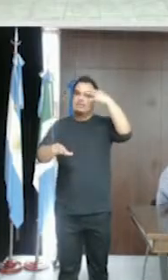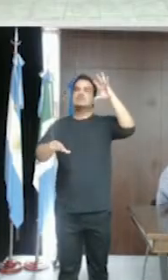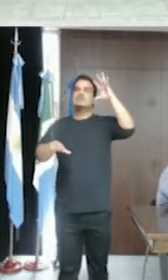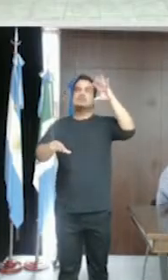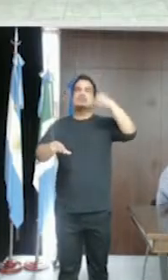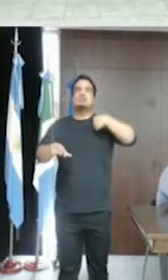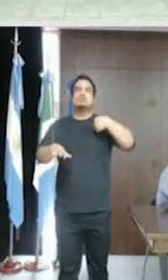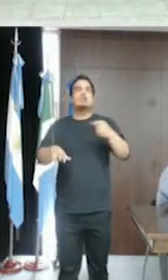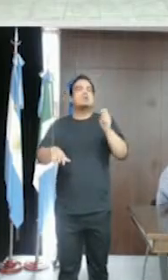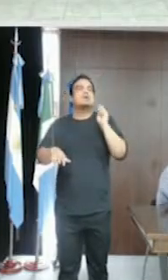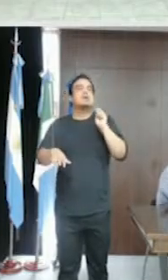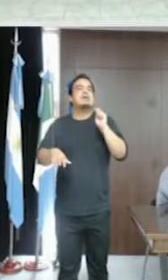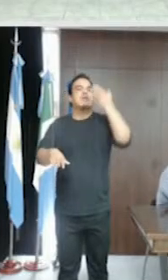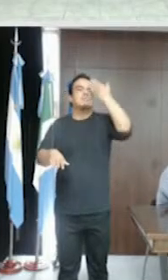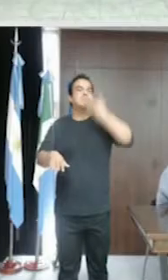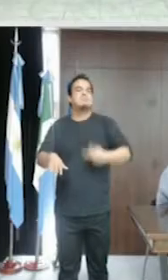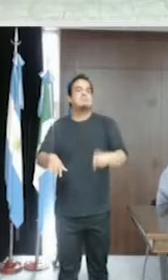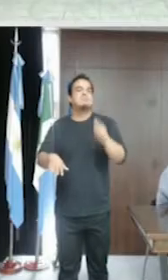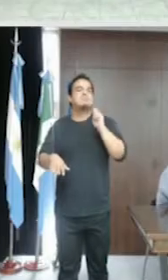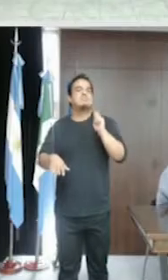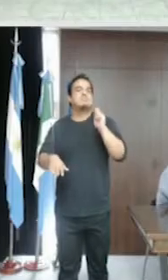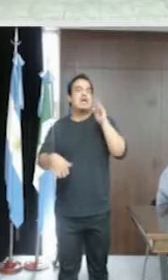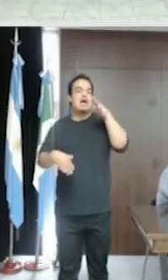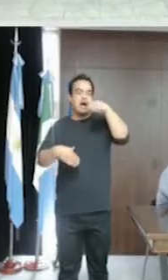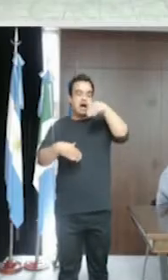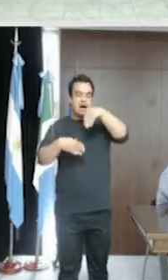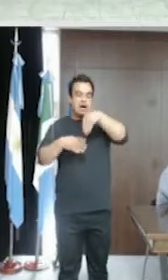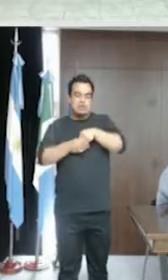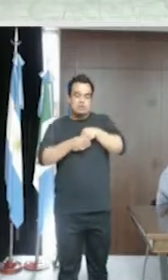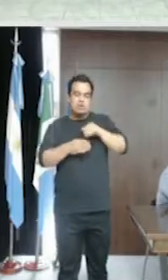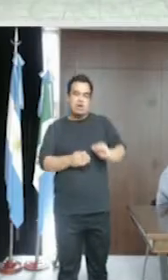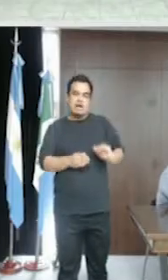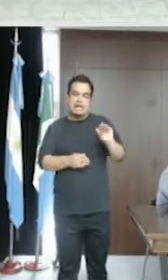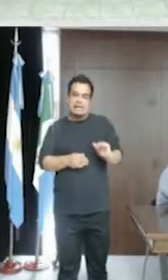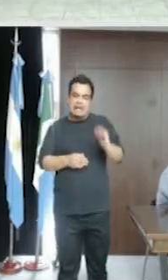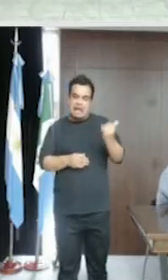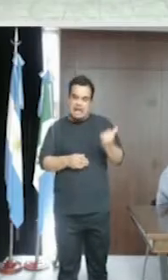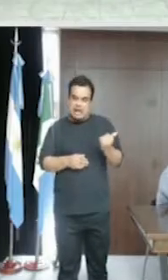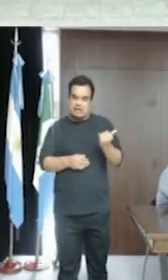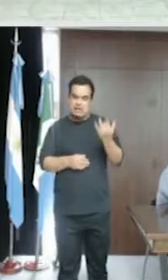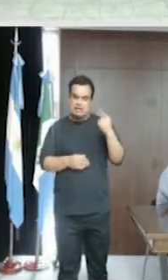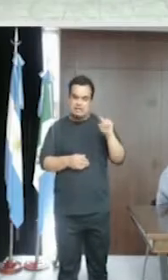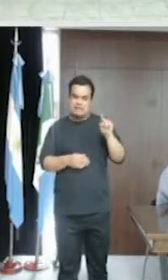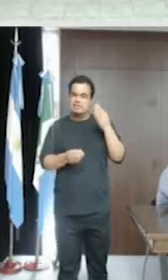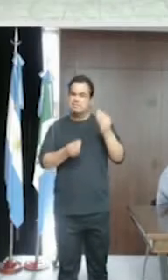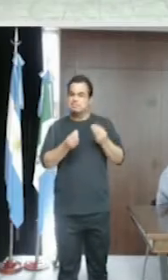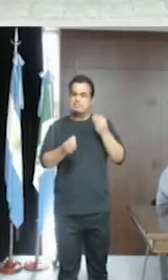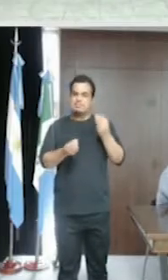ese niño que lo llevo dentro, ese niño que todavía está vivo, independientemente de la edad que hoy